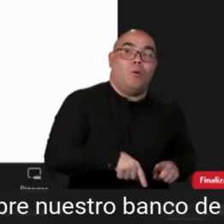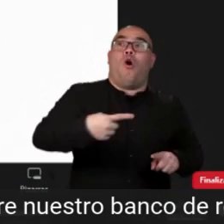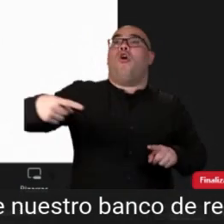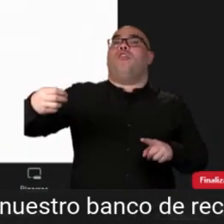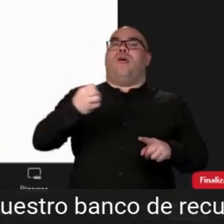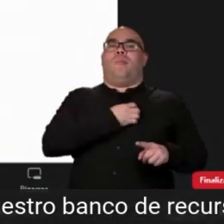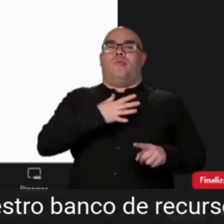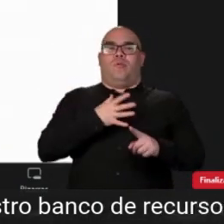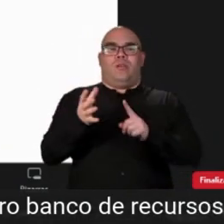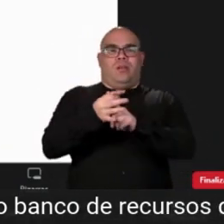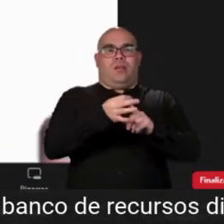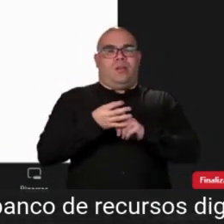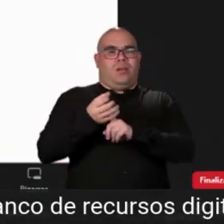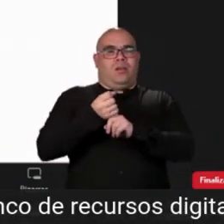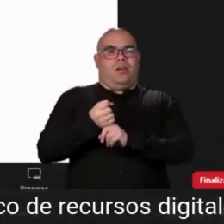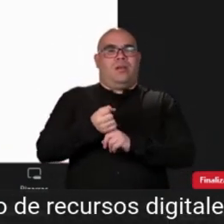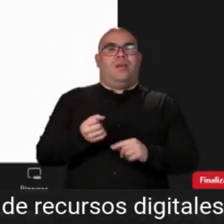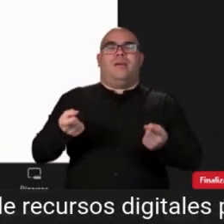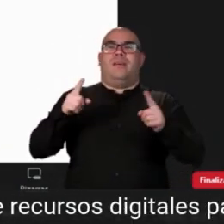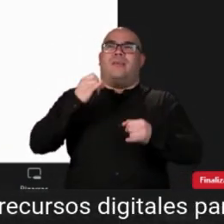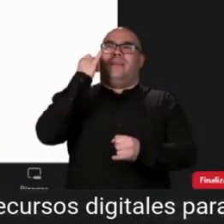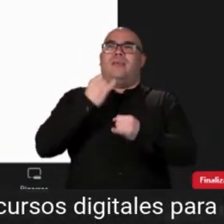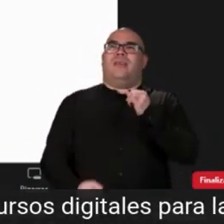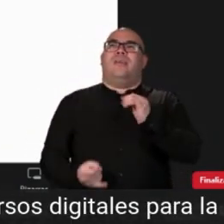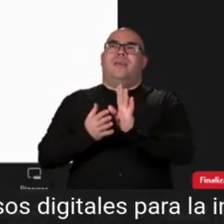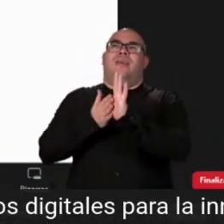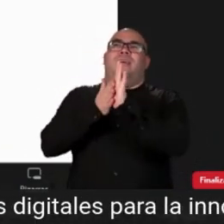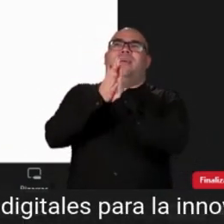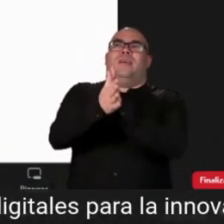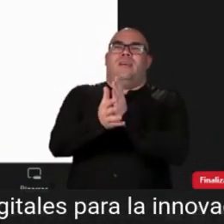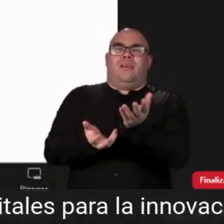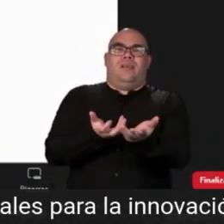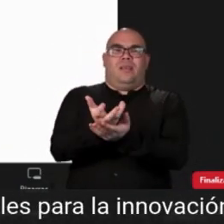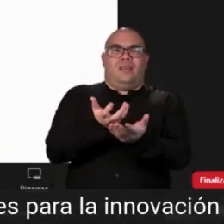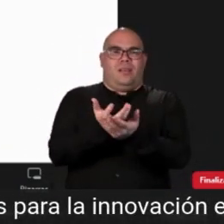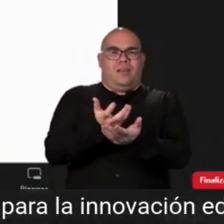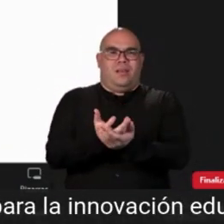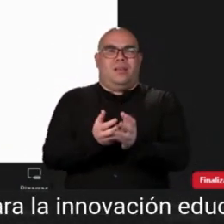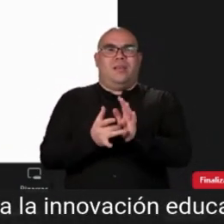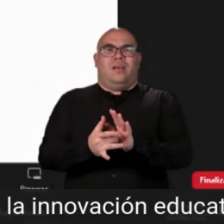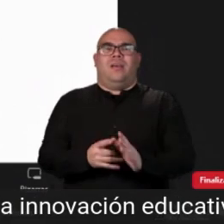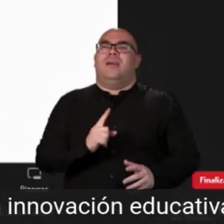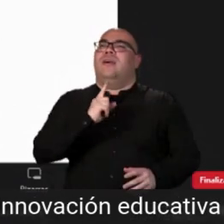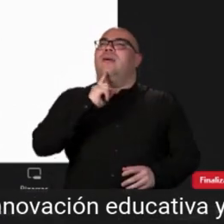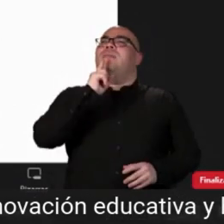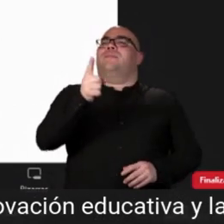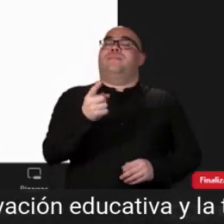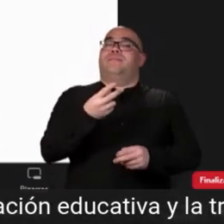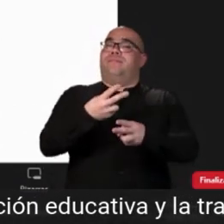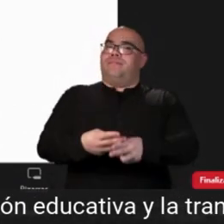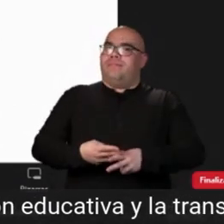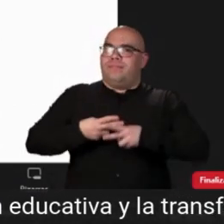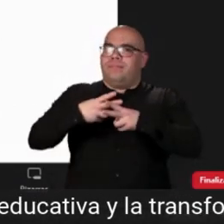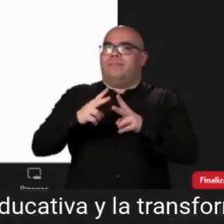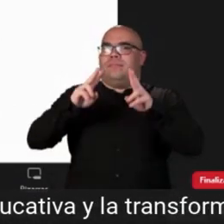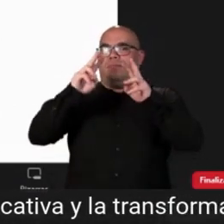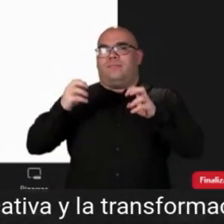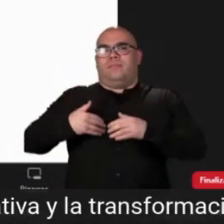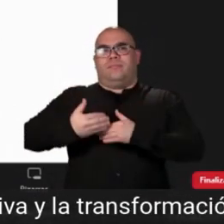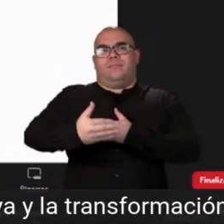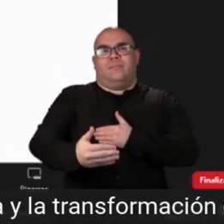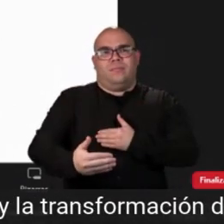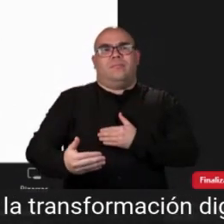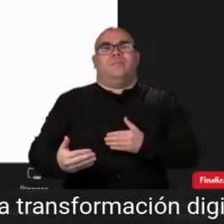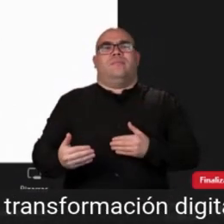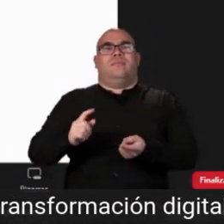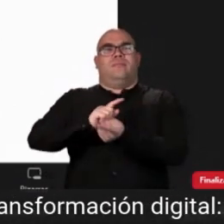también antes de despedirme, mi última recomendación es tener cuidado y en estos procesos de cambio